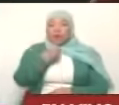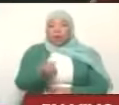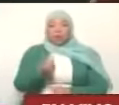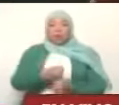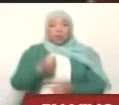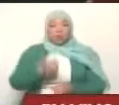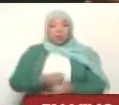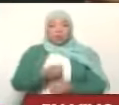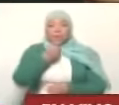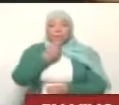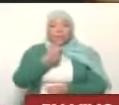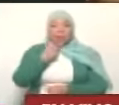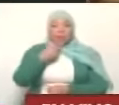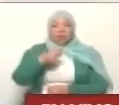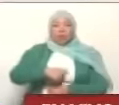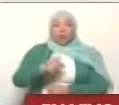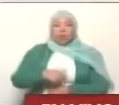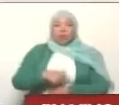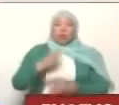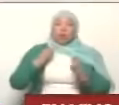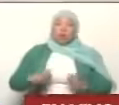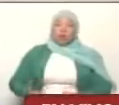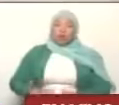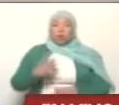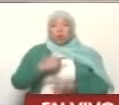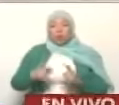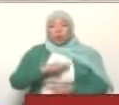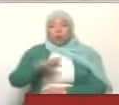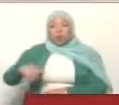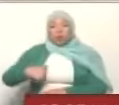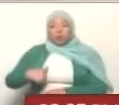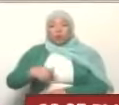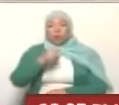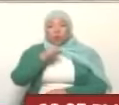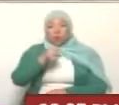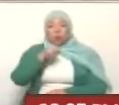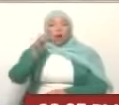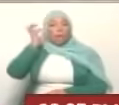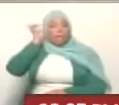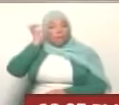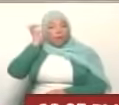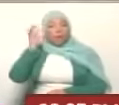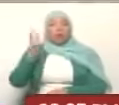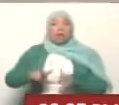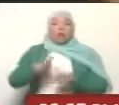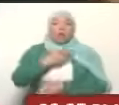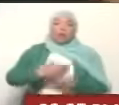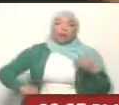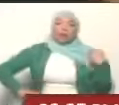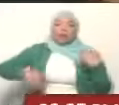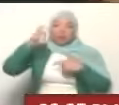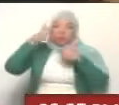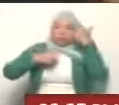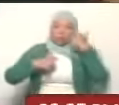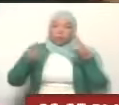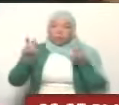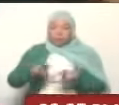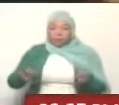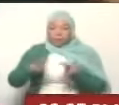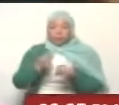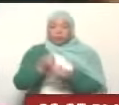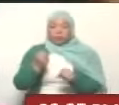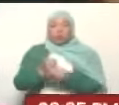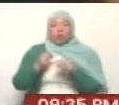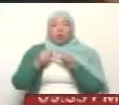esta hermosura, que sí nos sube la autoestima, nos empodera a nosotras como mujeres, el que el presidente Chávez nos haya reivindicado y que usted